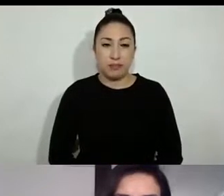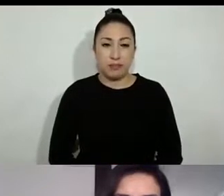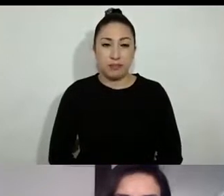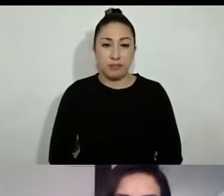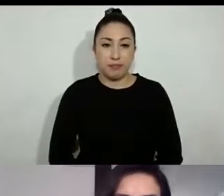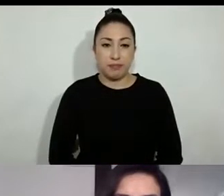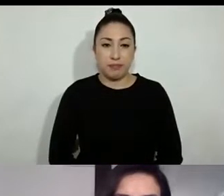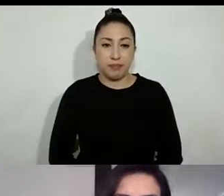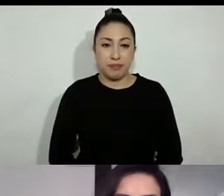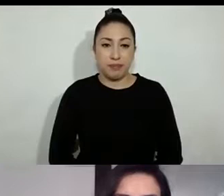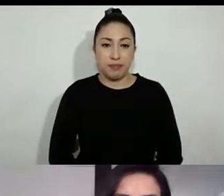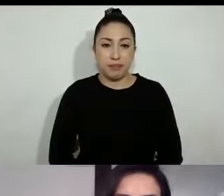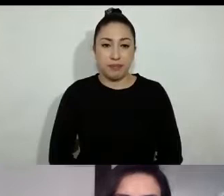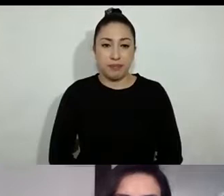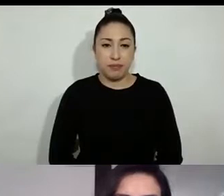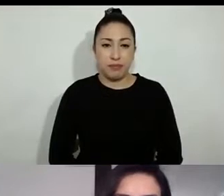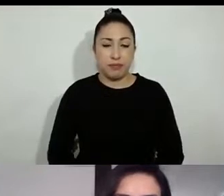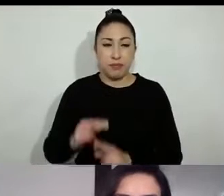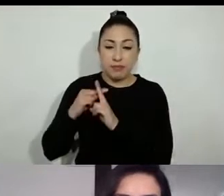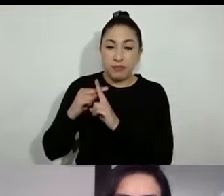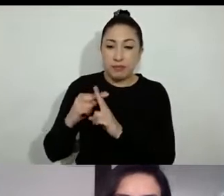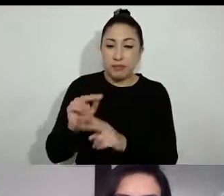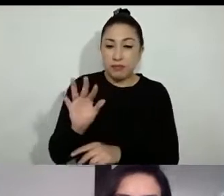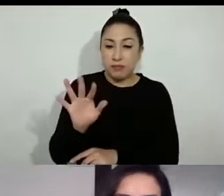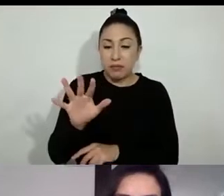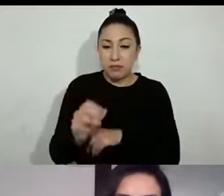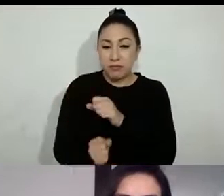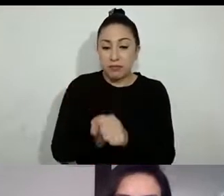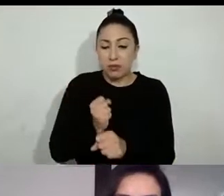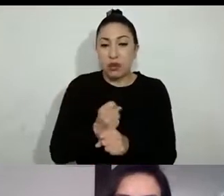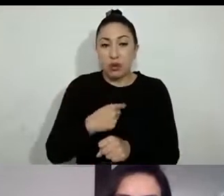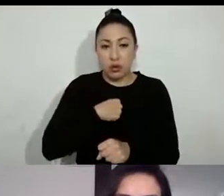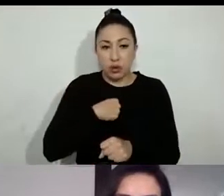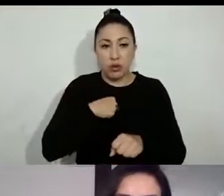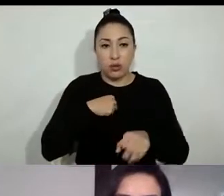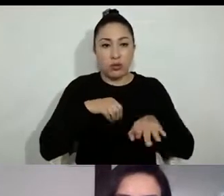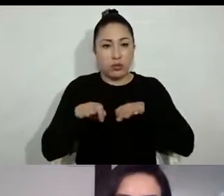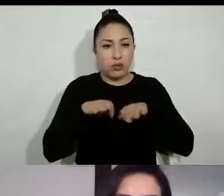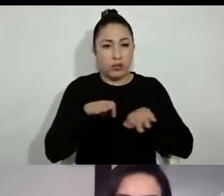45 años en los que me he desarrollado como académico.